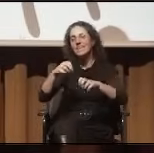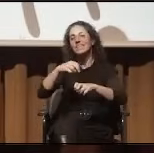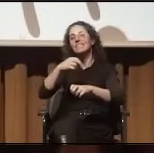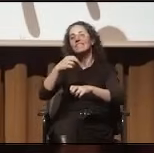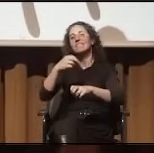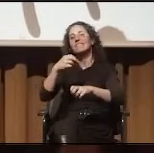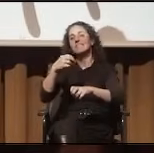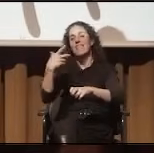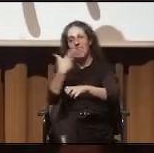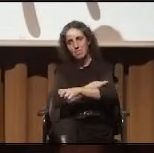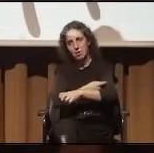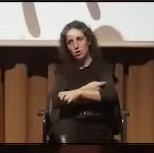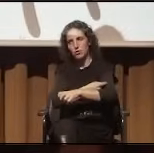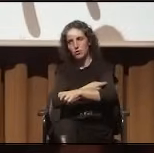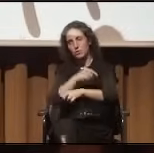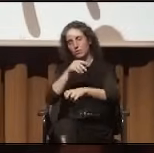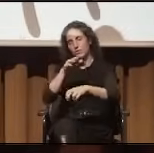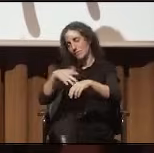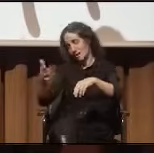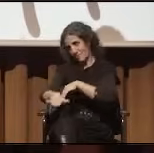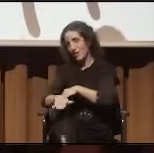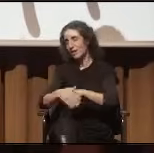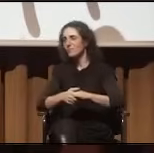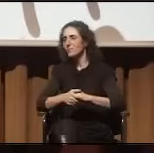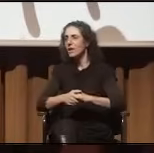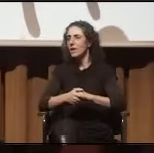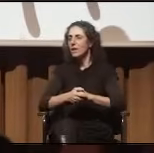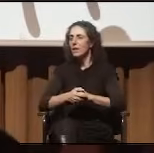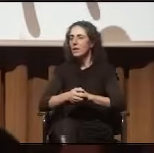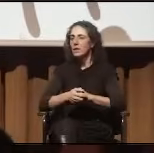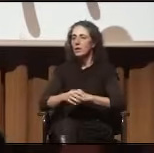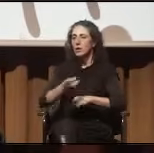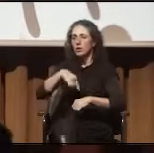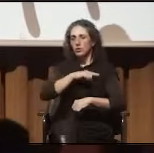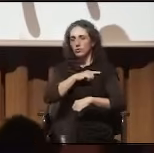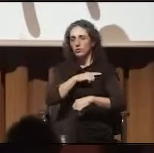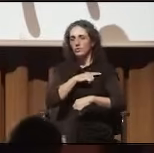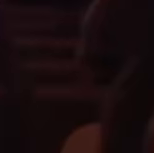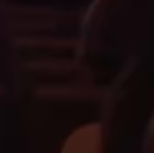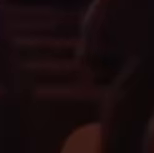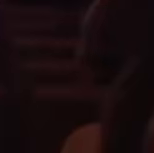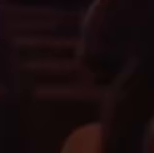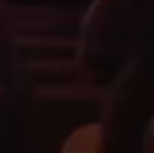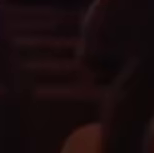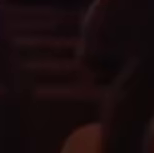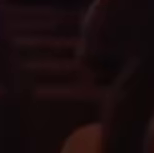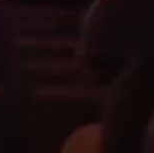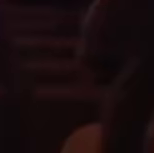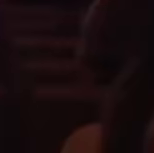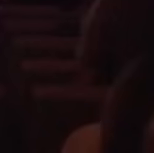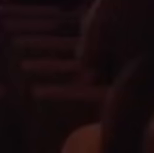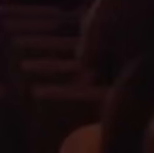y está sufriendo, nosotros tenemos el equivalente a la epidural en el parto, para que me entendáis. Es decir, cuando una mujer